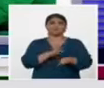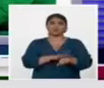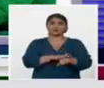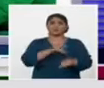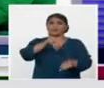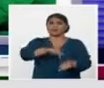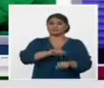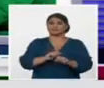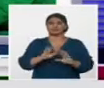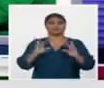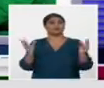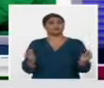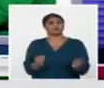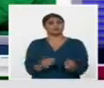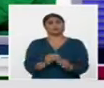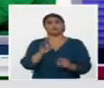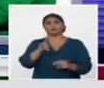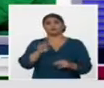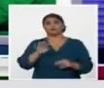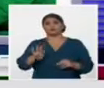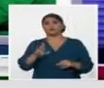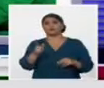acumulado es el